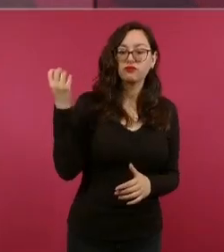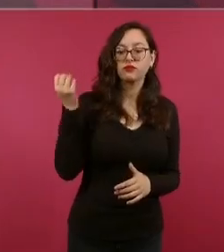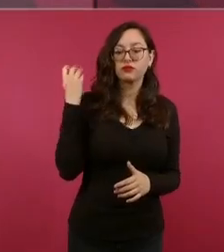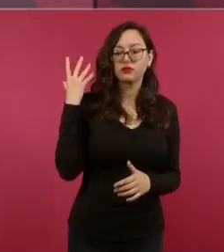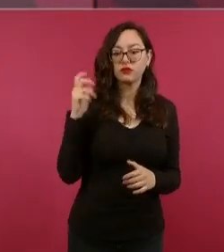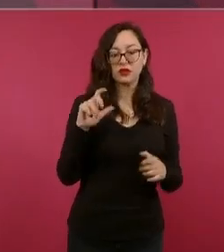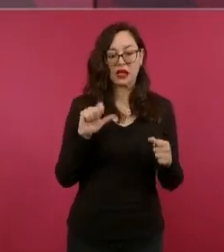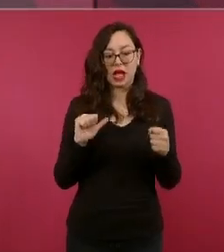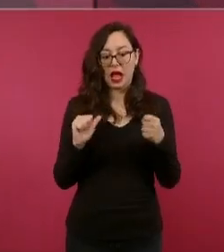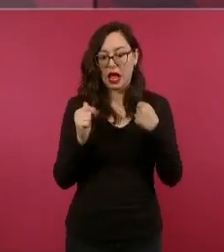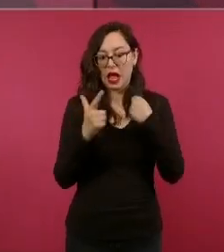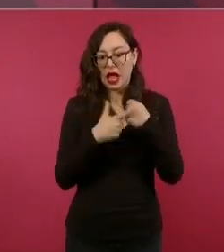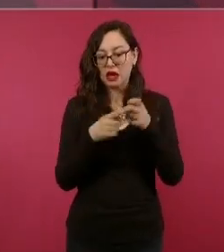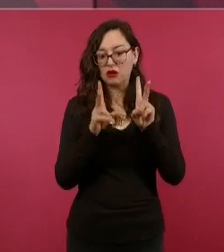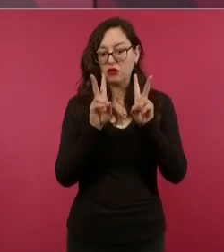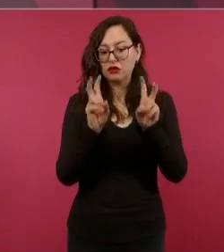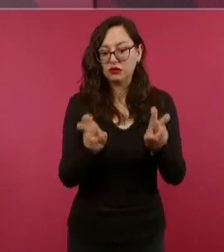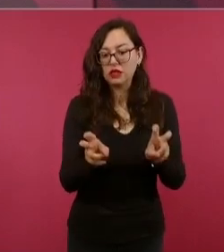se están